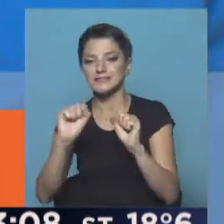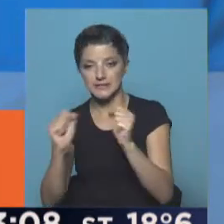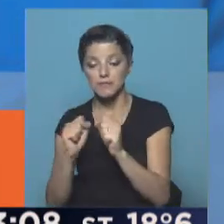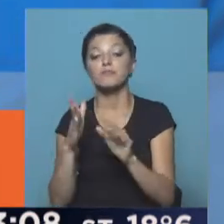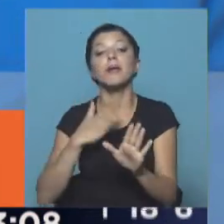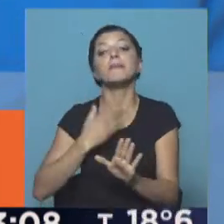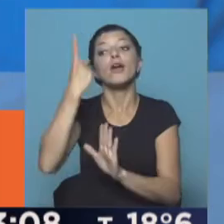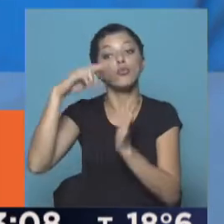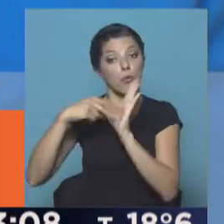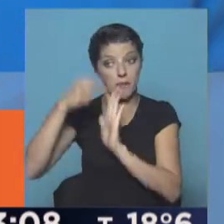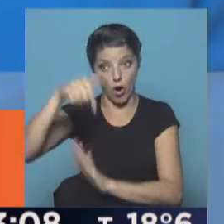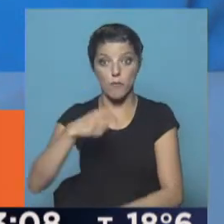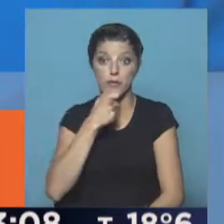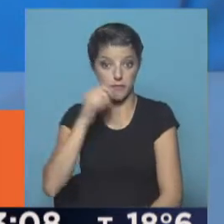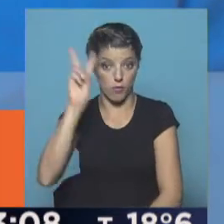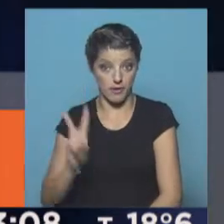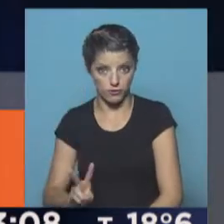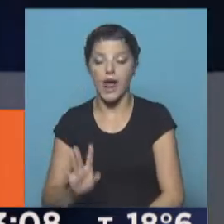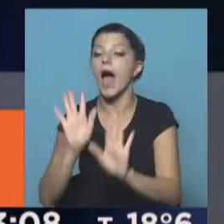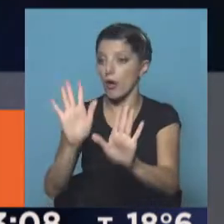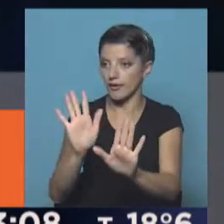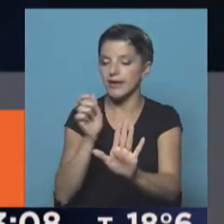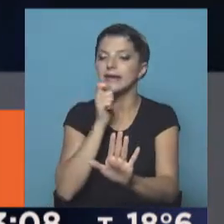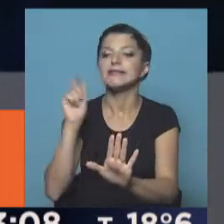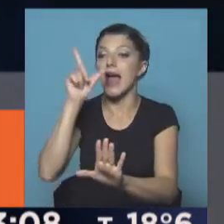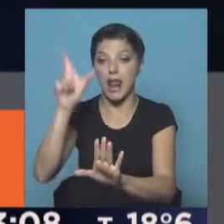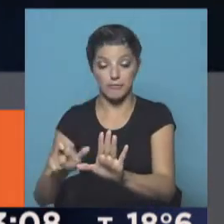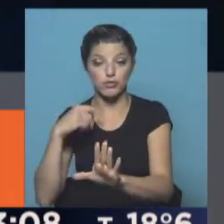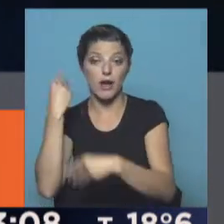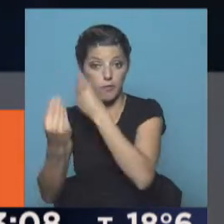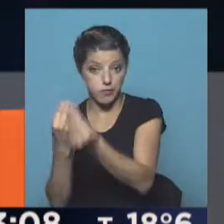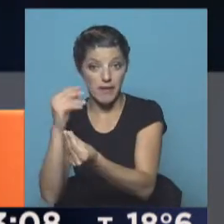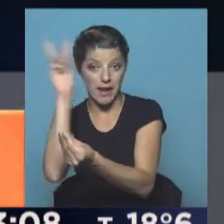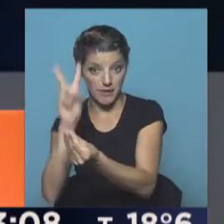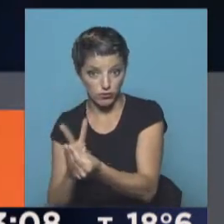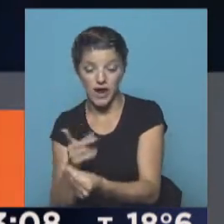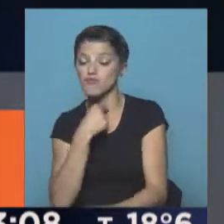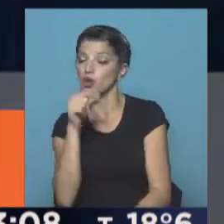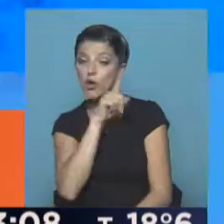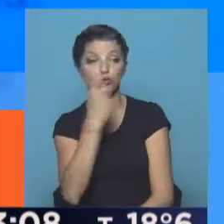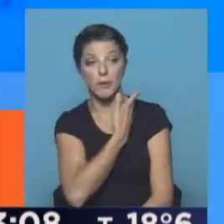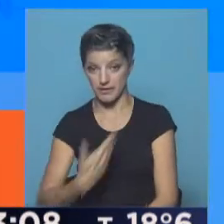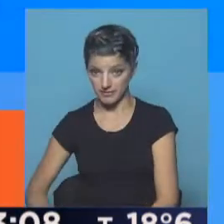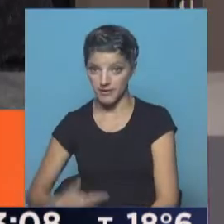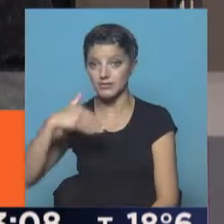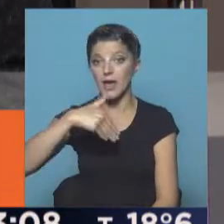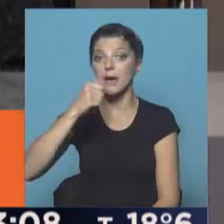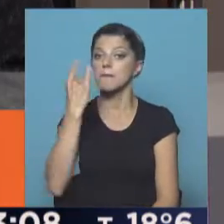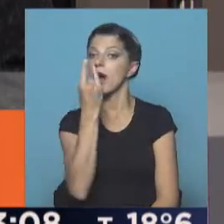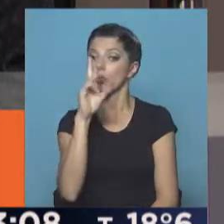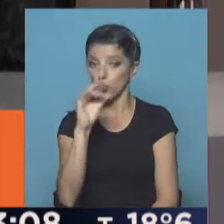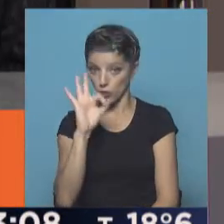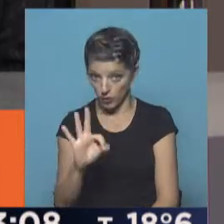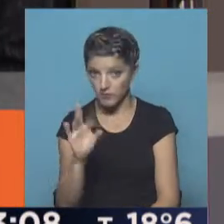Venezuela. Ahora, si a la mayoría de los venezolanos no le gusta que gobierne Maduro, en algún momento lo van a expresar. Yo creo que sería bueno expresarlo en una elección, pero no está mal que